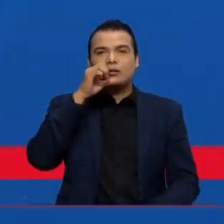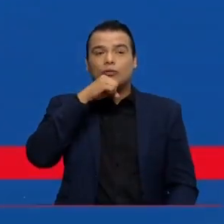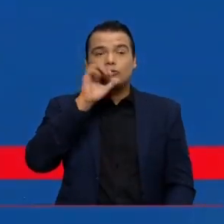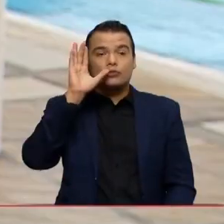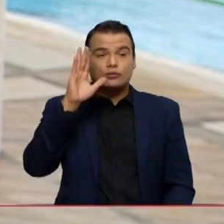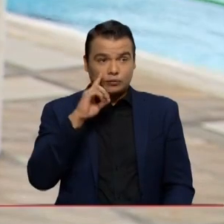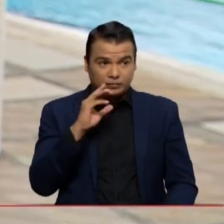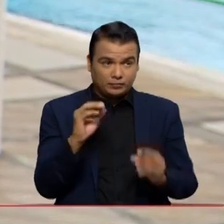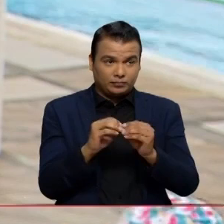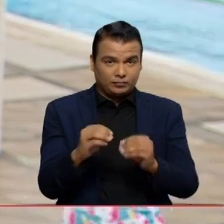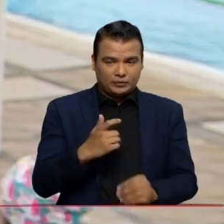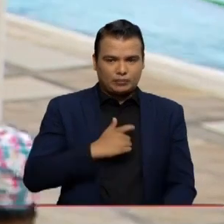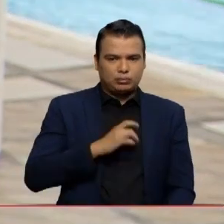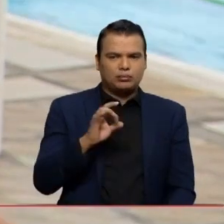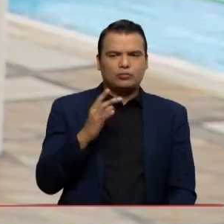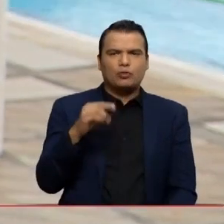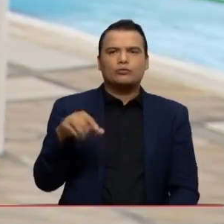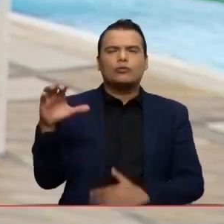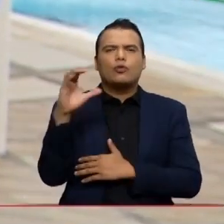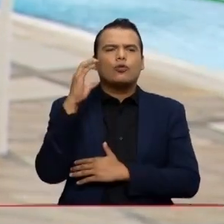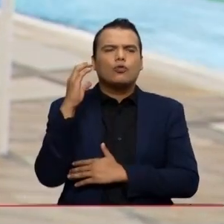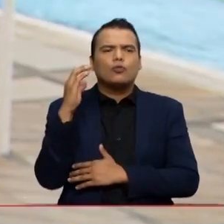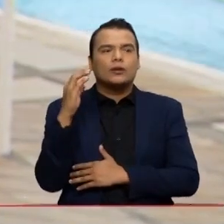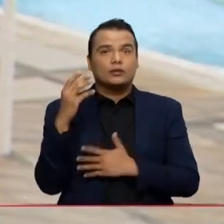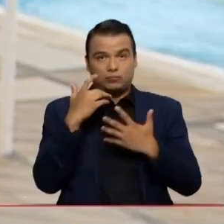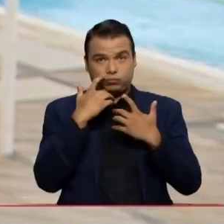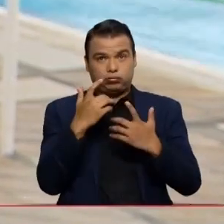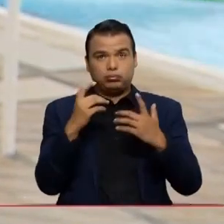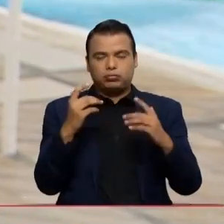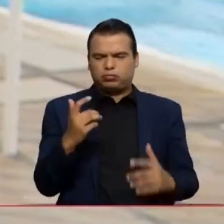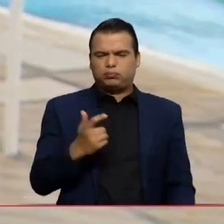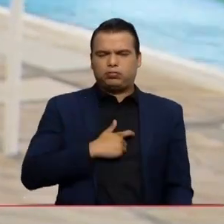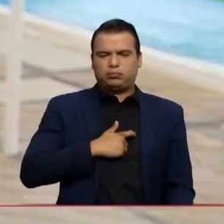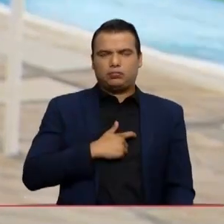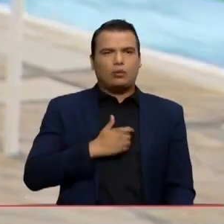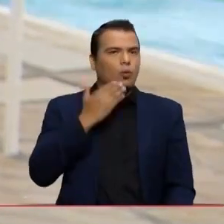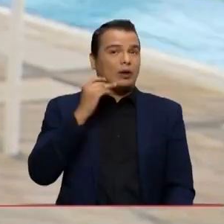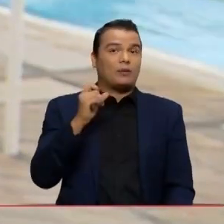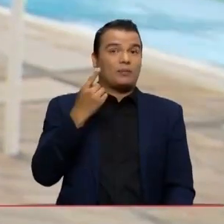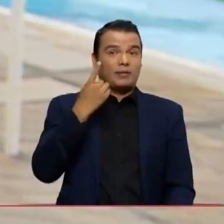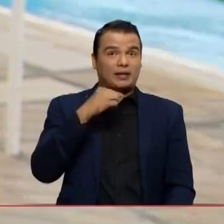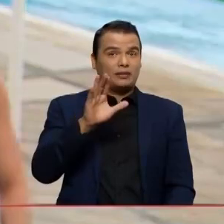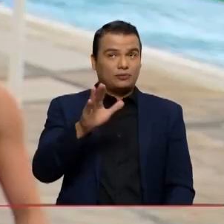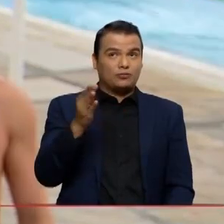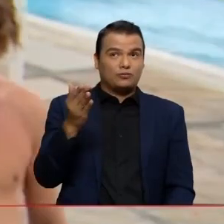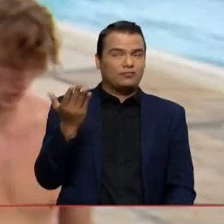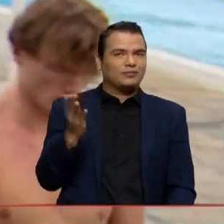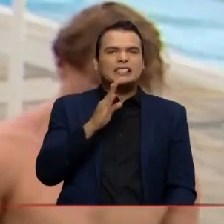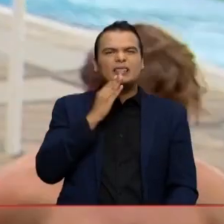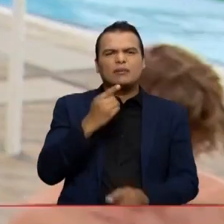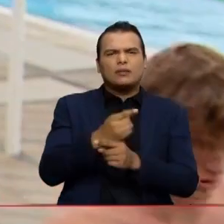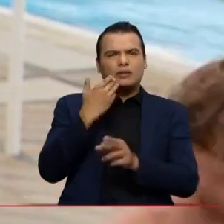A propósito de medallas doradas, Colombia logró subirse a lo más alto del podio durante el primer día de competencias gracias a